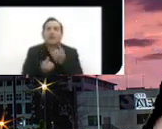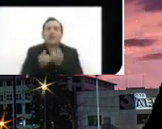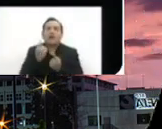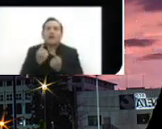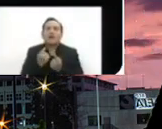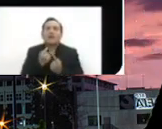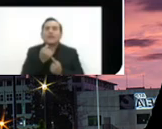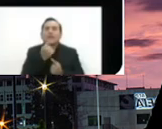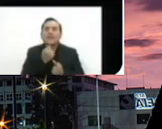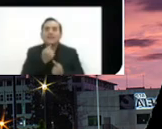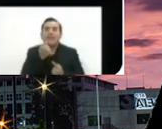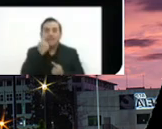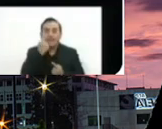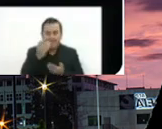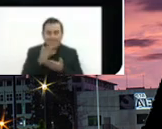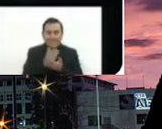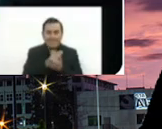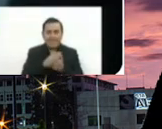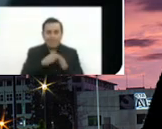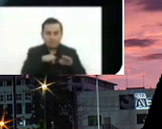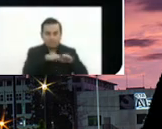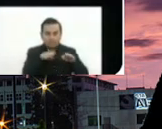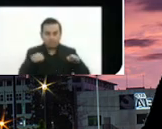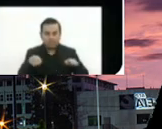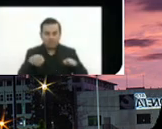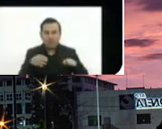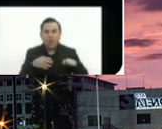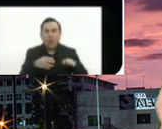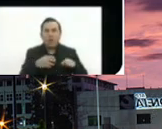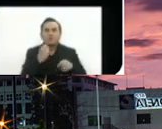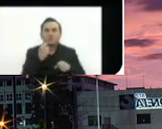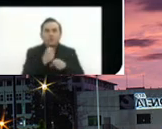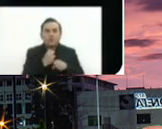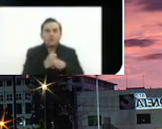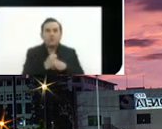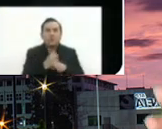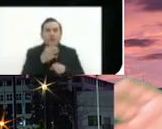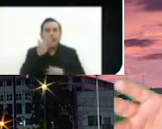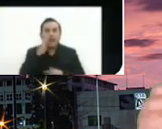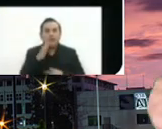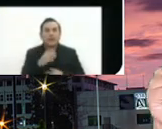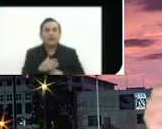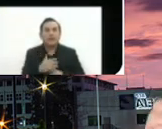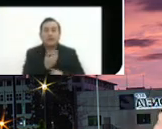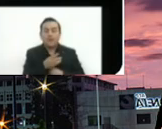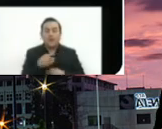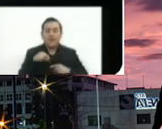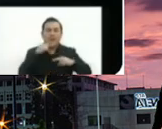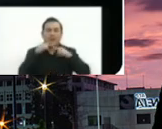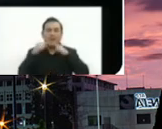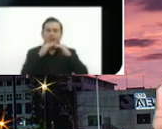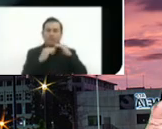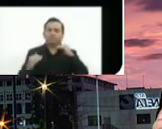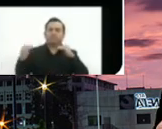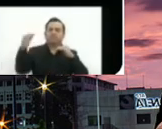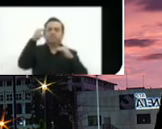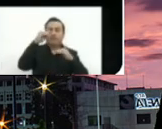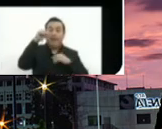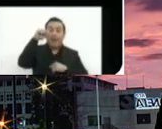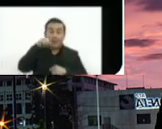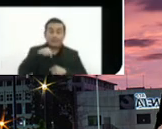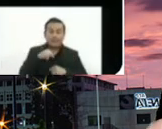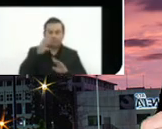ese hoyo infernal. Infernal. Así que ahí lo tiene usted. Estas son imágenes que hemos